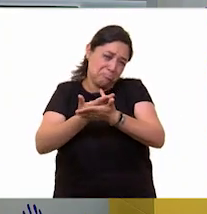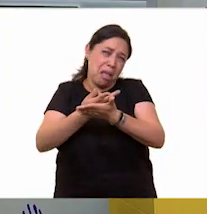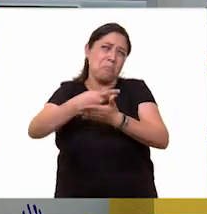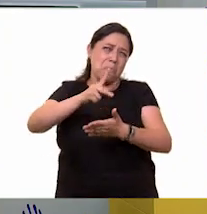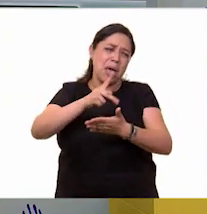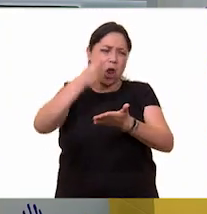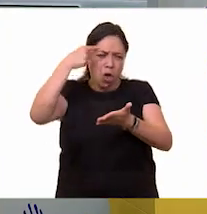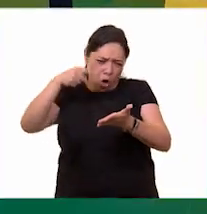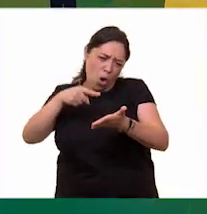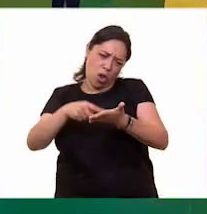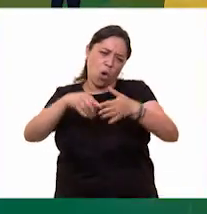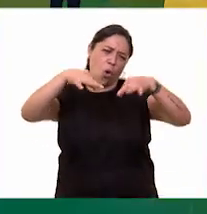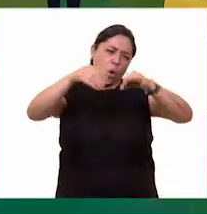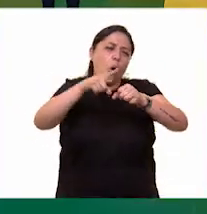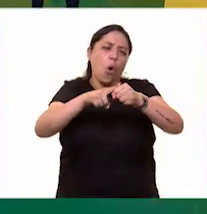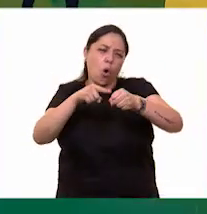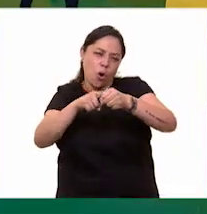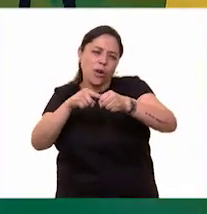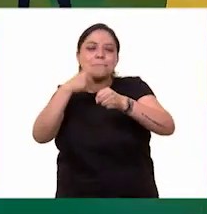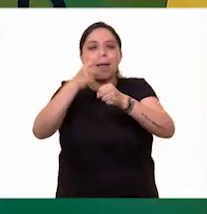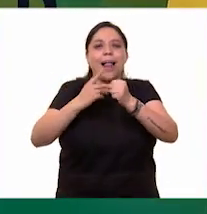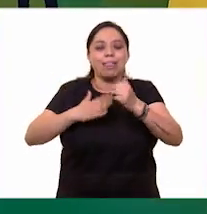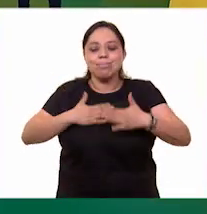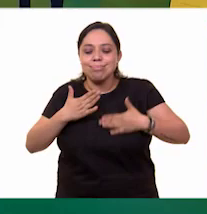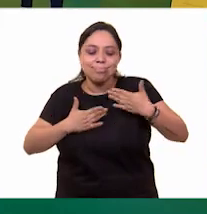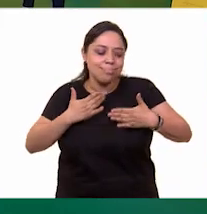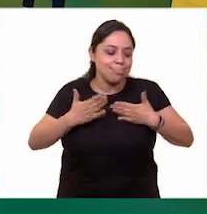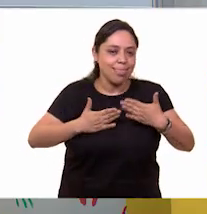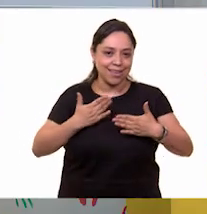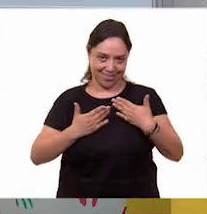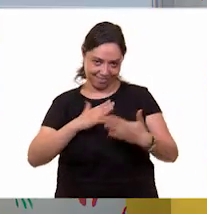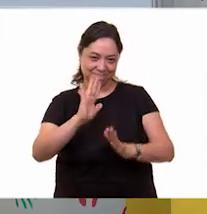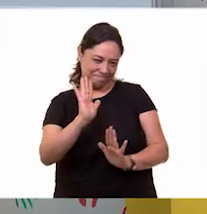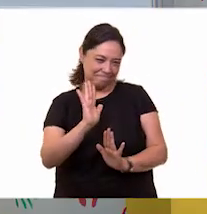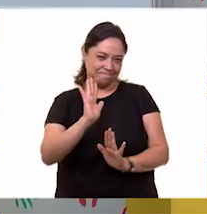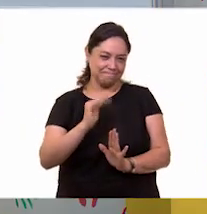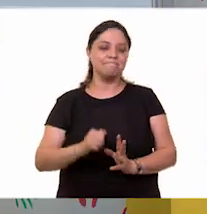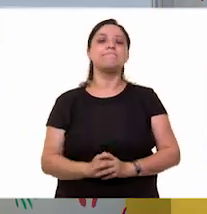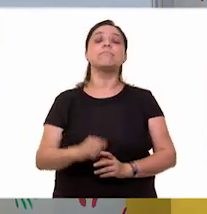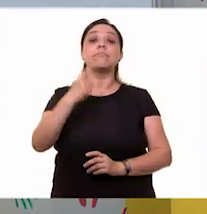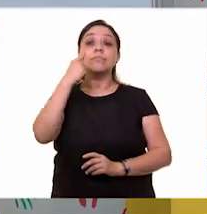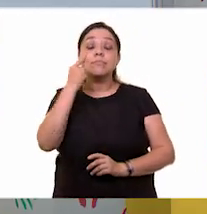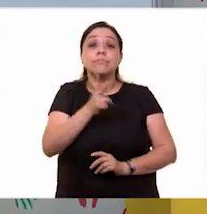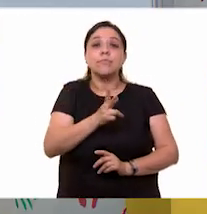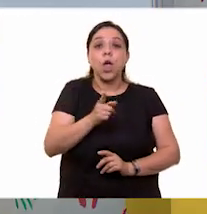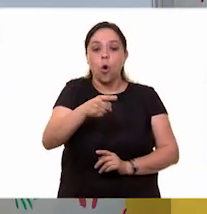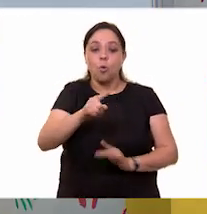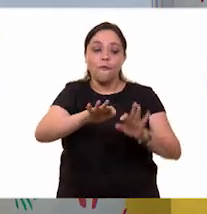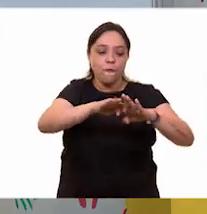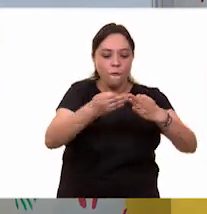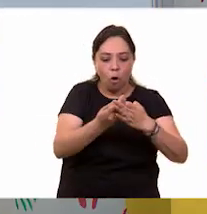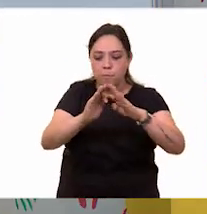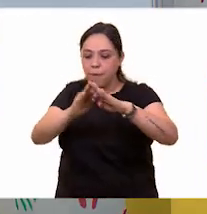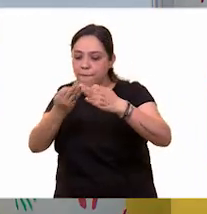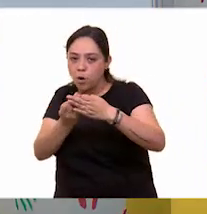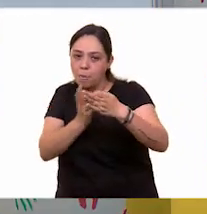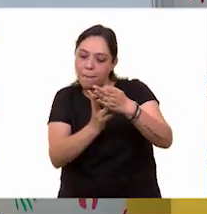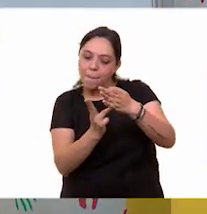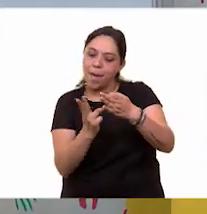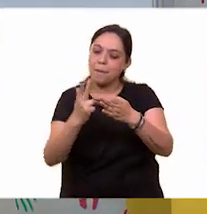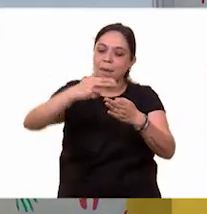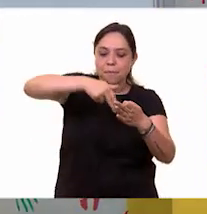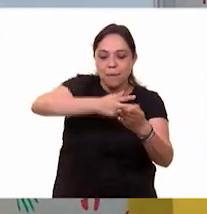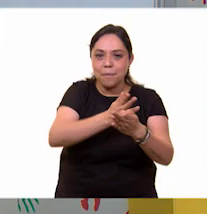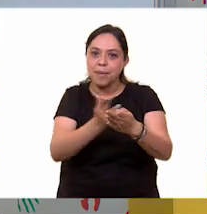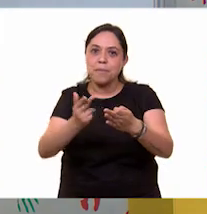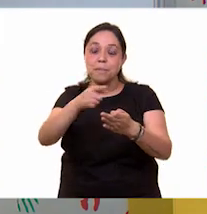las hojas de colores para hacerlo más divertido y vamos a ir recortando y haciendo formas para ir creando nuestros manteles. Ustedes en